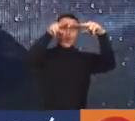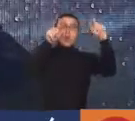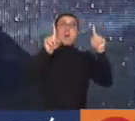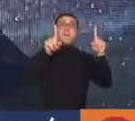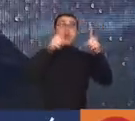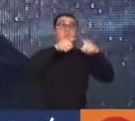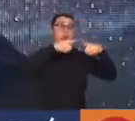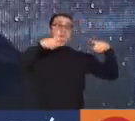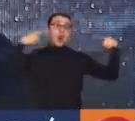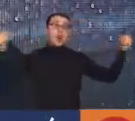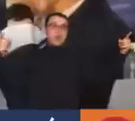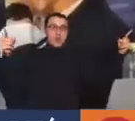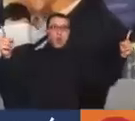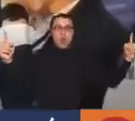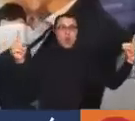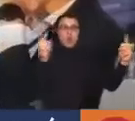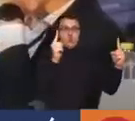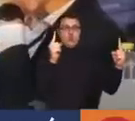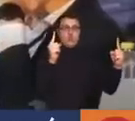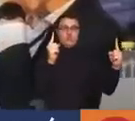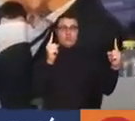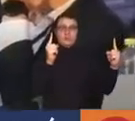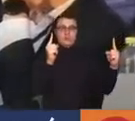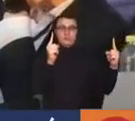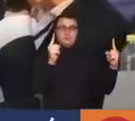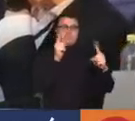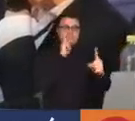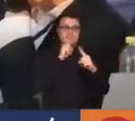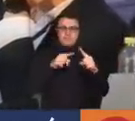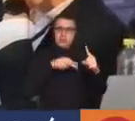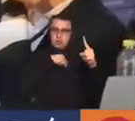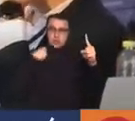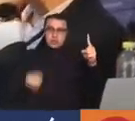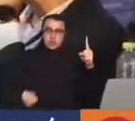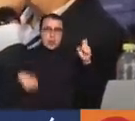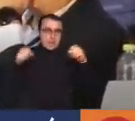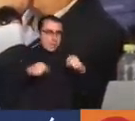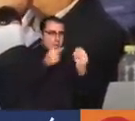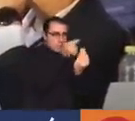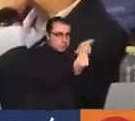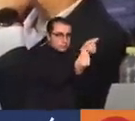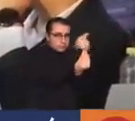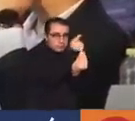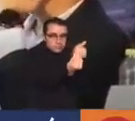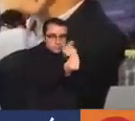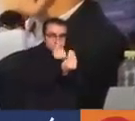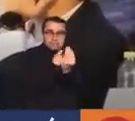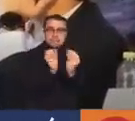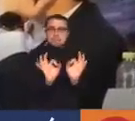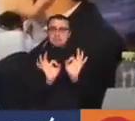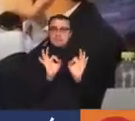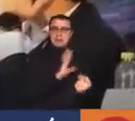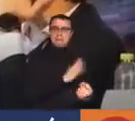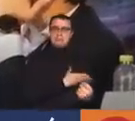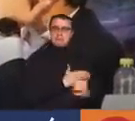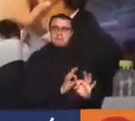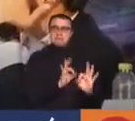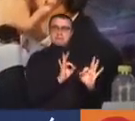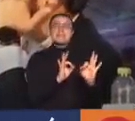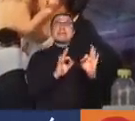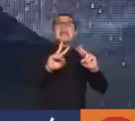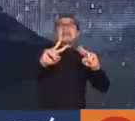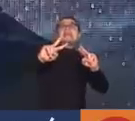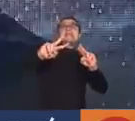que los chinos pudieran hacerla con mejor capacidad. Y la segunda fase ahí